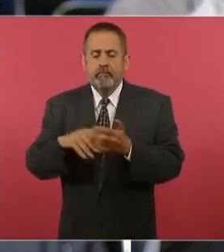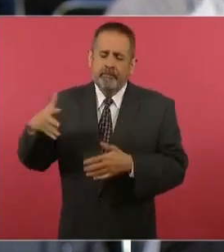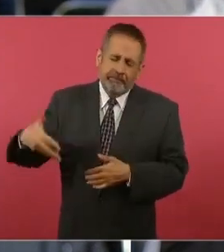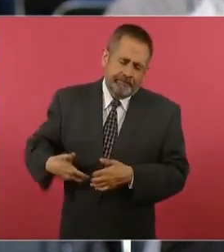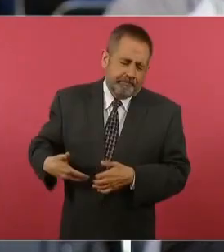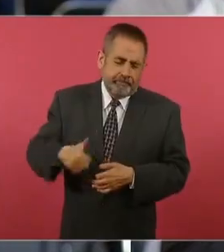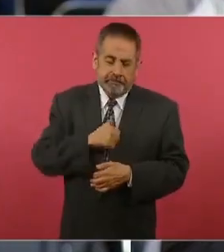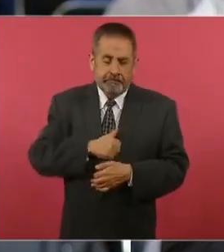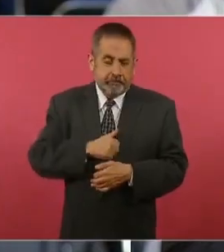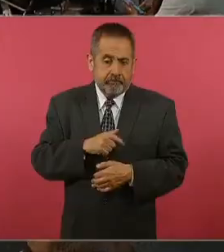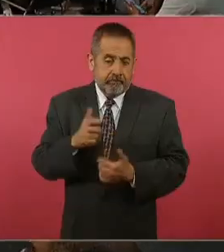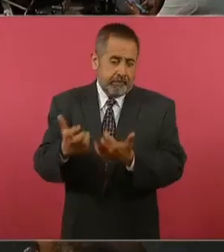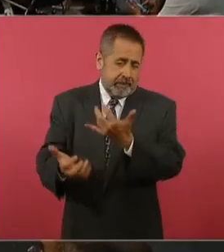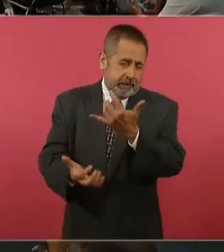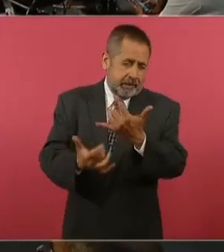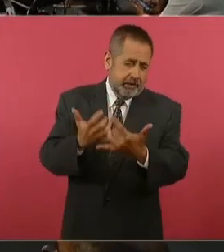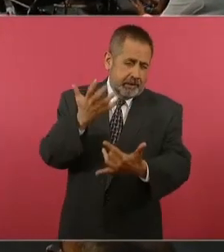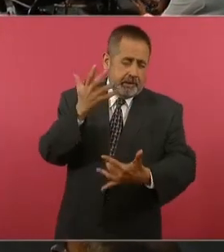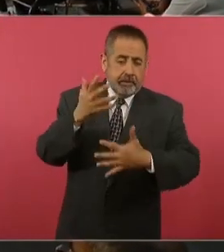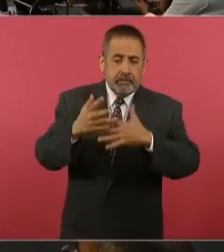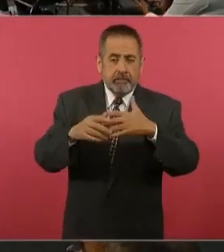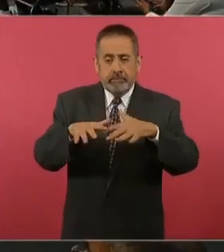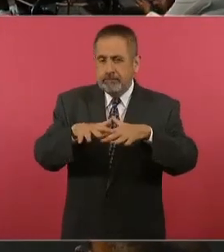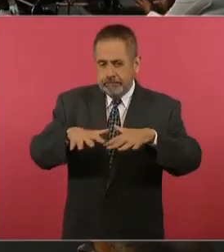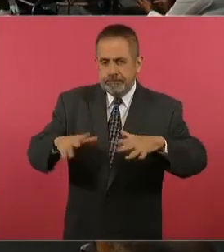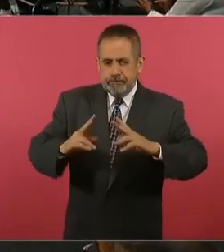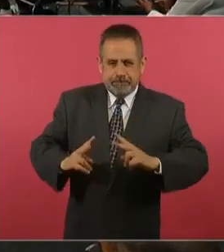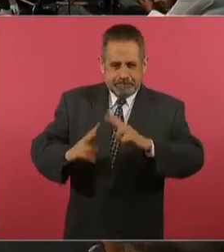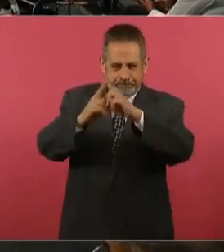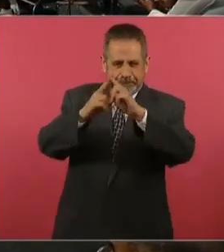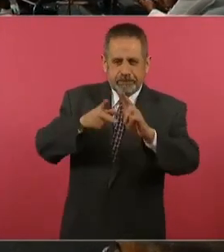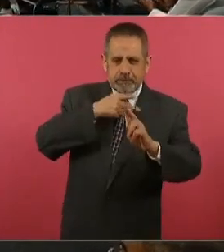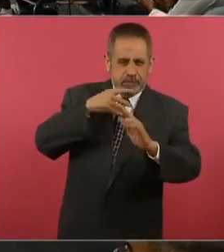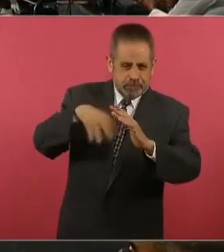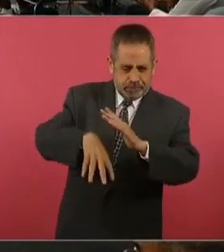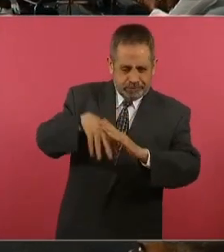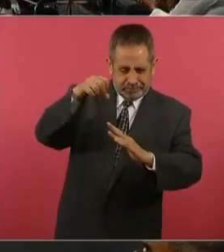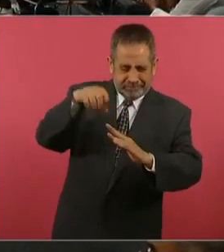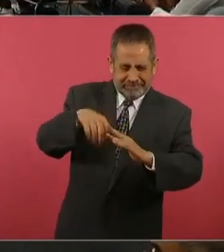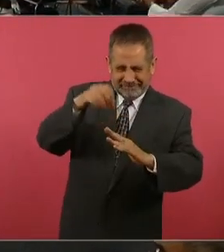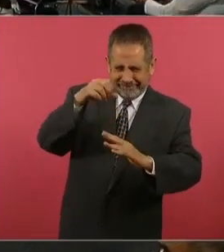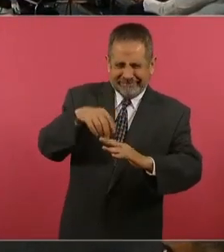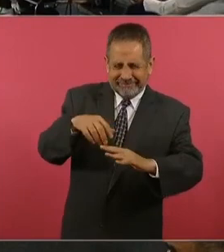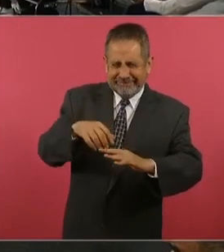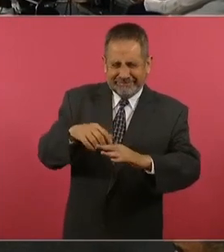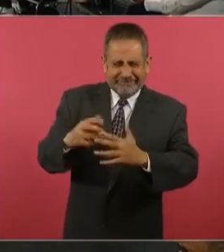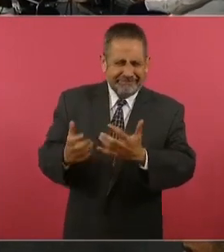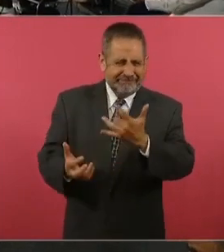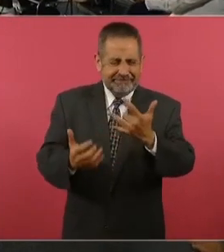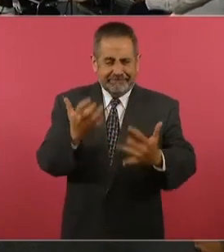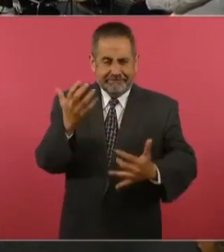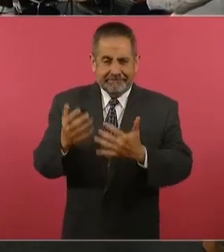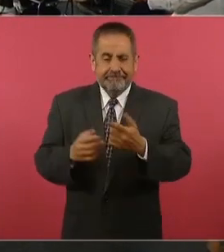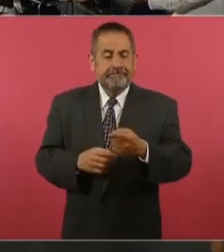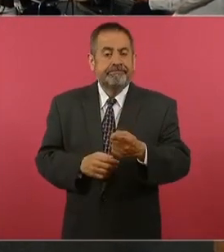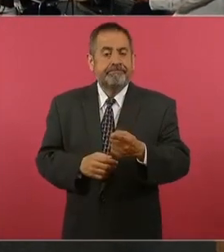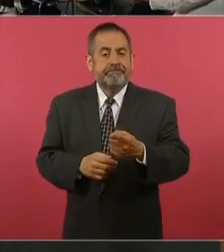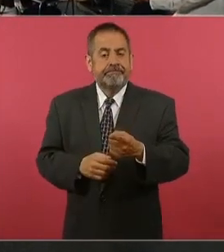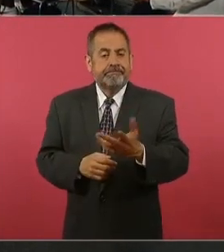El incendio en la plataforma Apcatún permanente dejó a Pemex